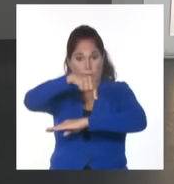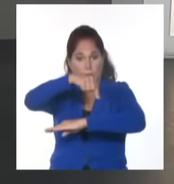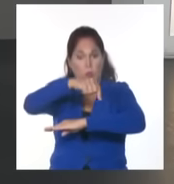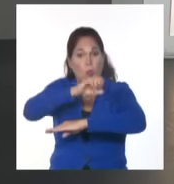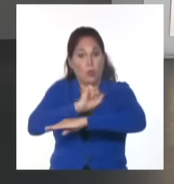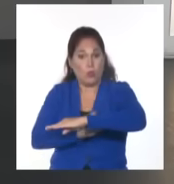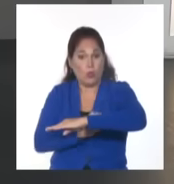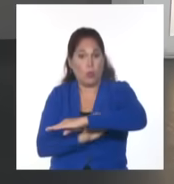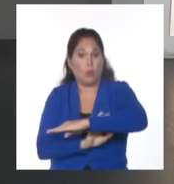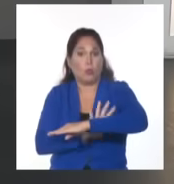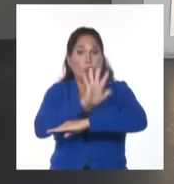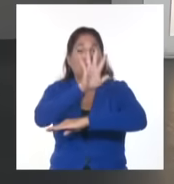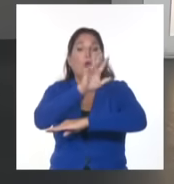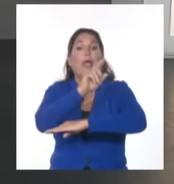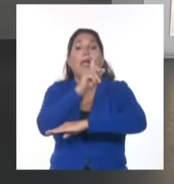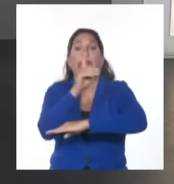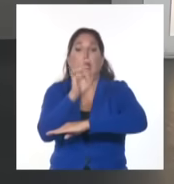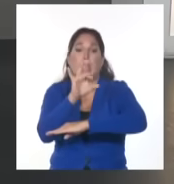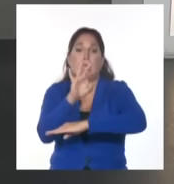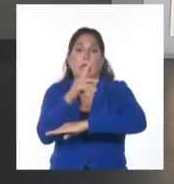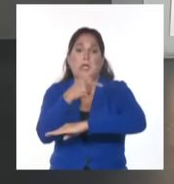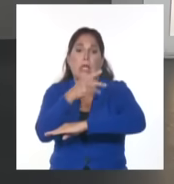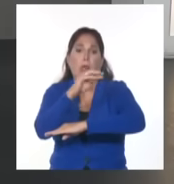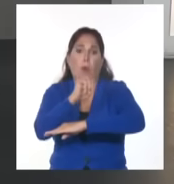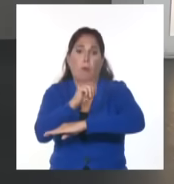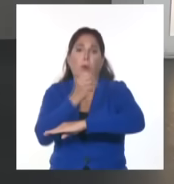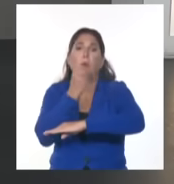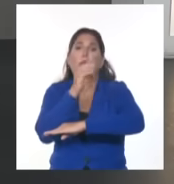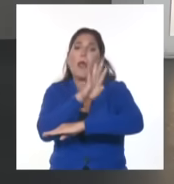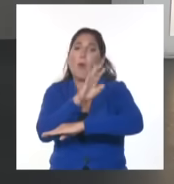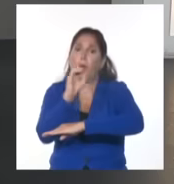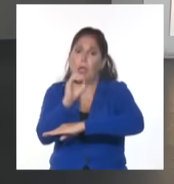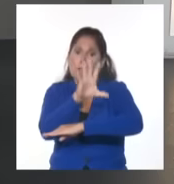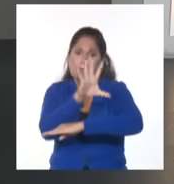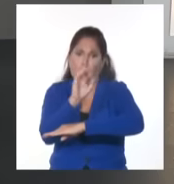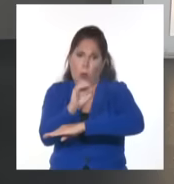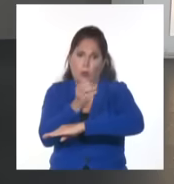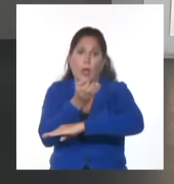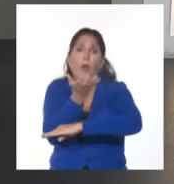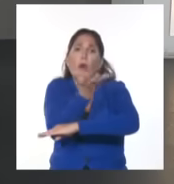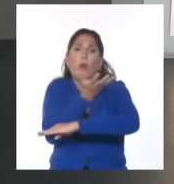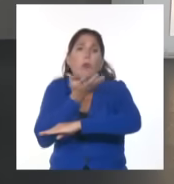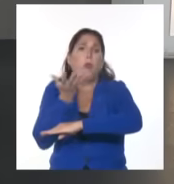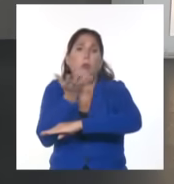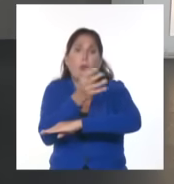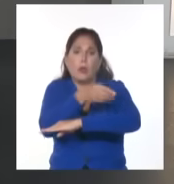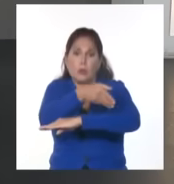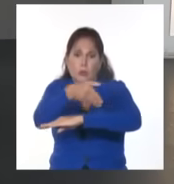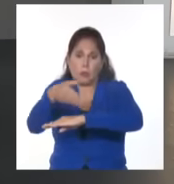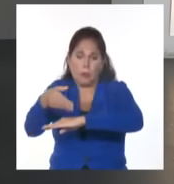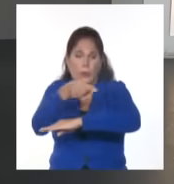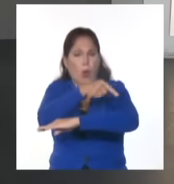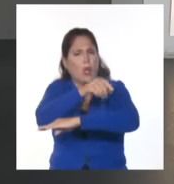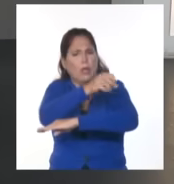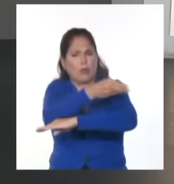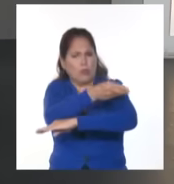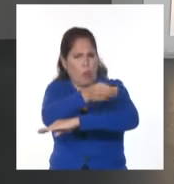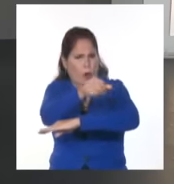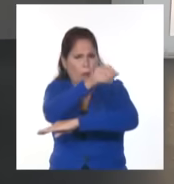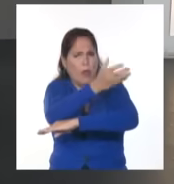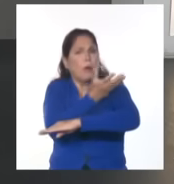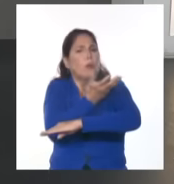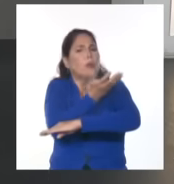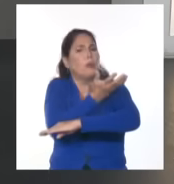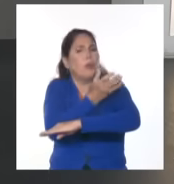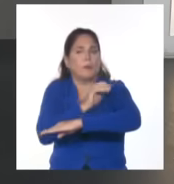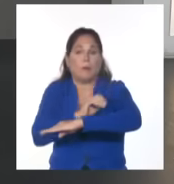hasta 15, 30 kilómetros por hora con rachas de 40, 50, y ya vientos variables débiles para la parte oriental. En cuanto a